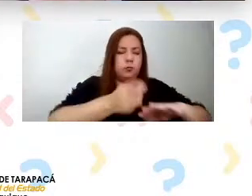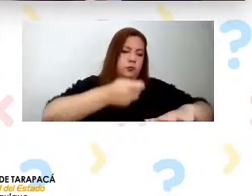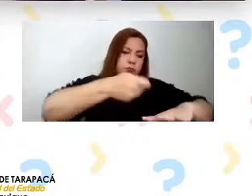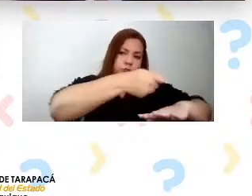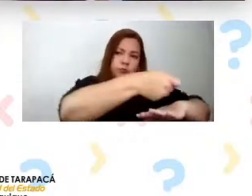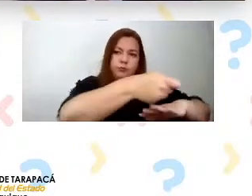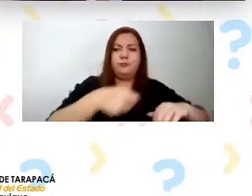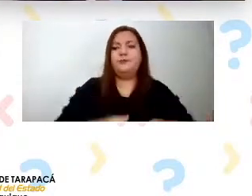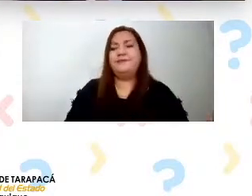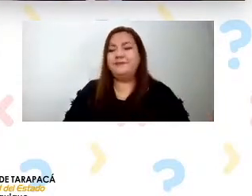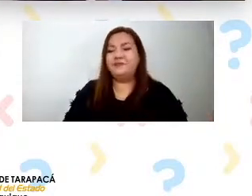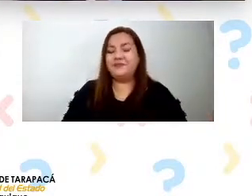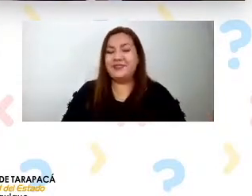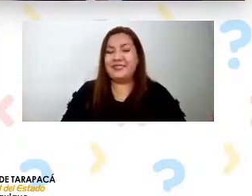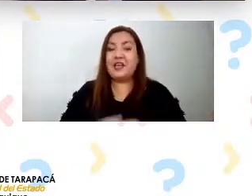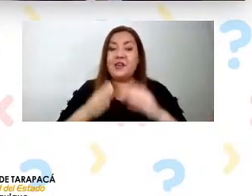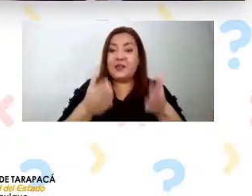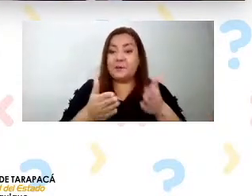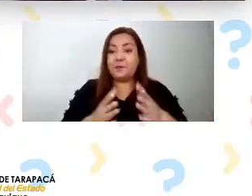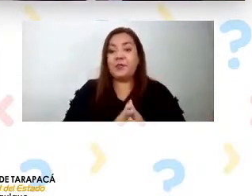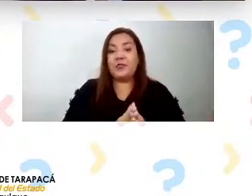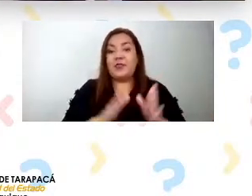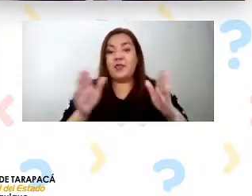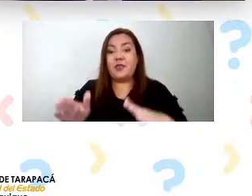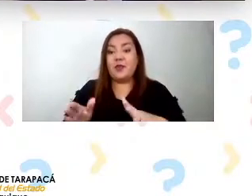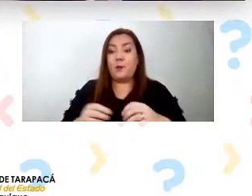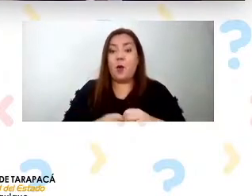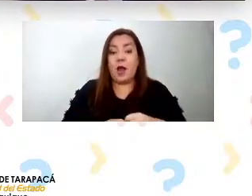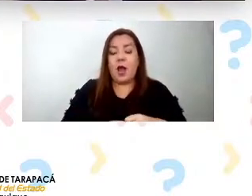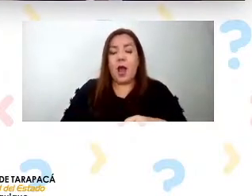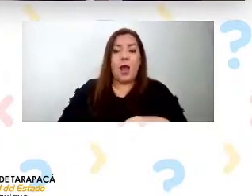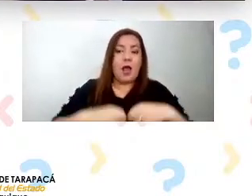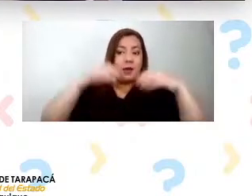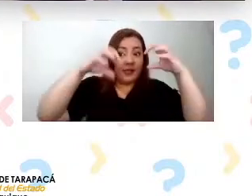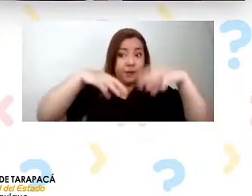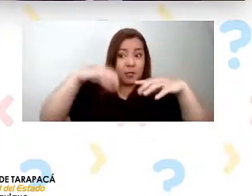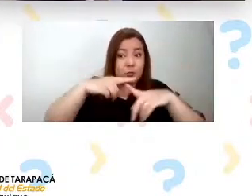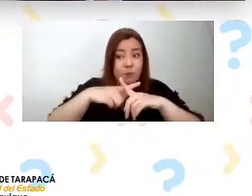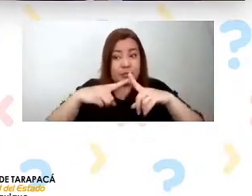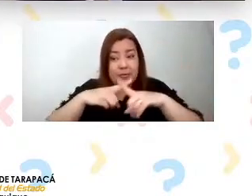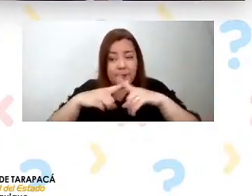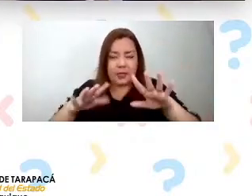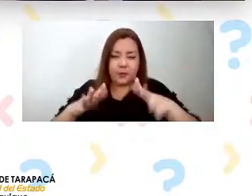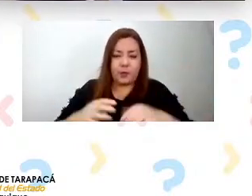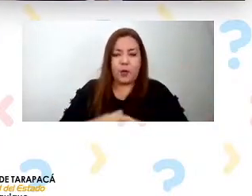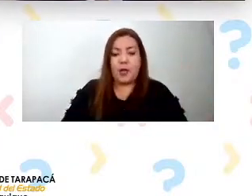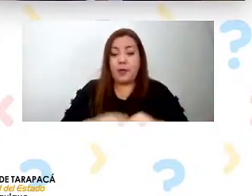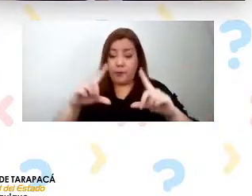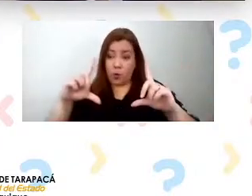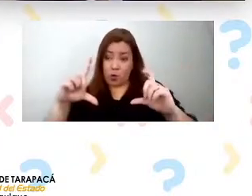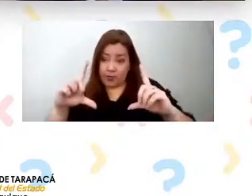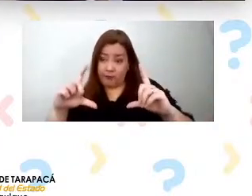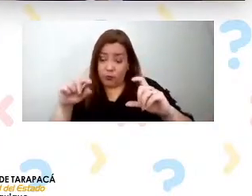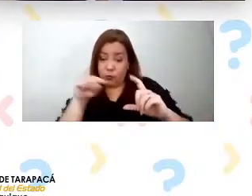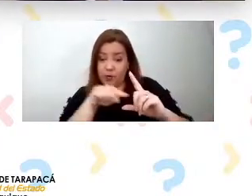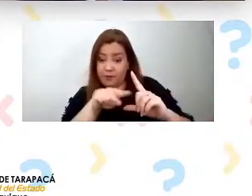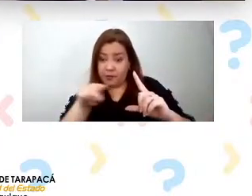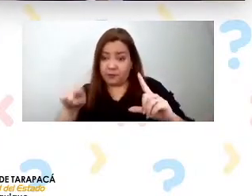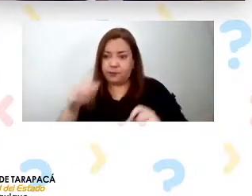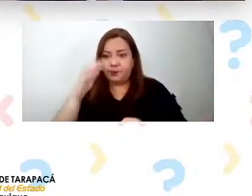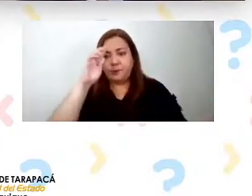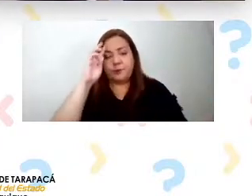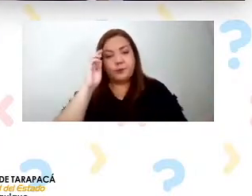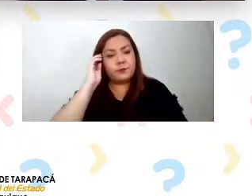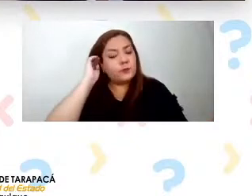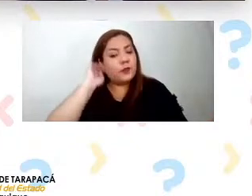Bien, ya llegamos a la depresión intermedia, estamos ya, ¿no es cierto?, acá podemos ver esta fotografía, ya estamos